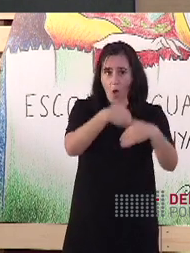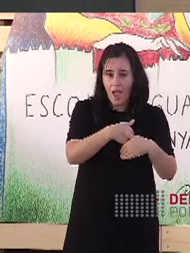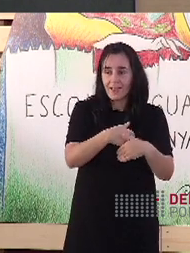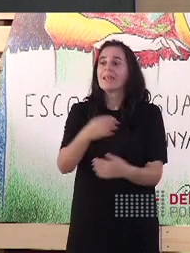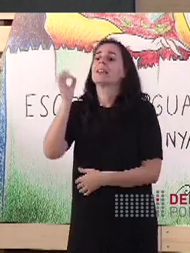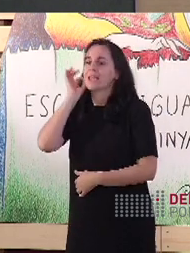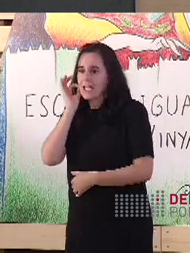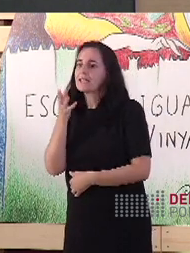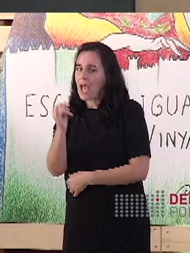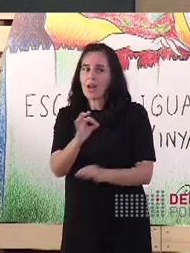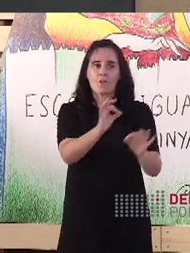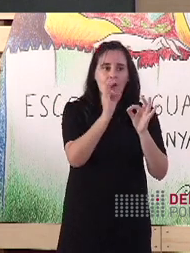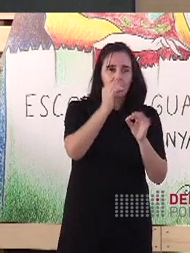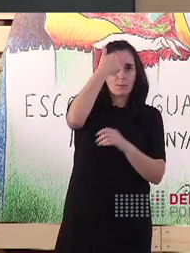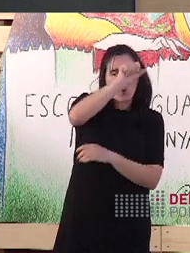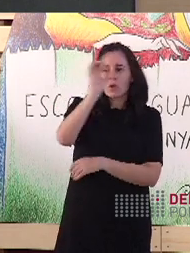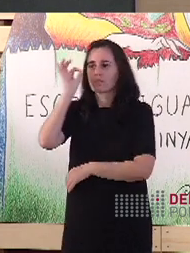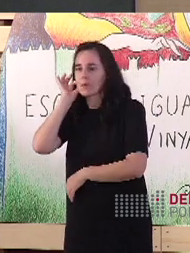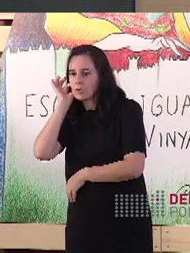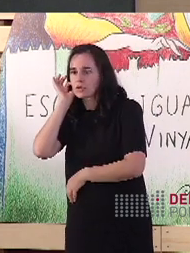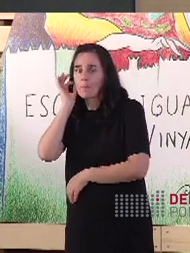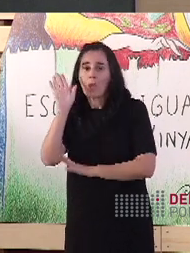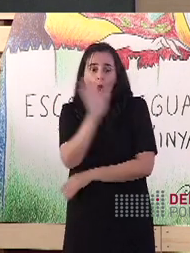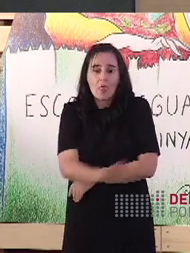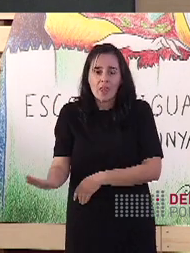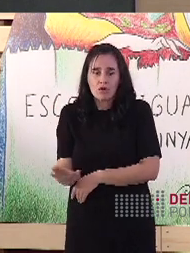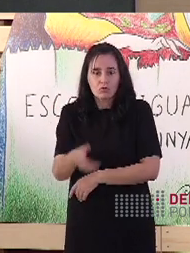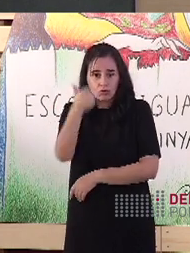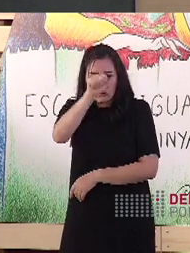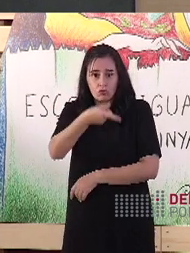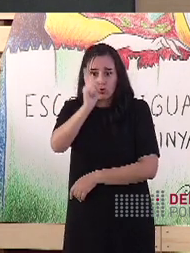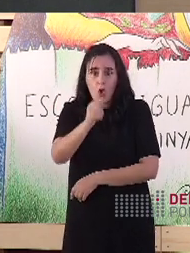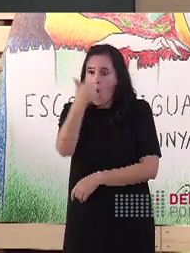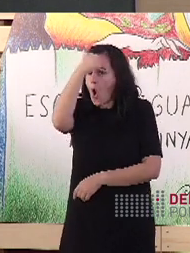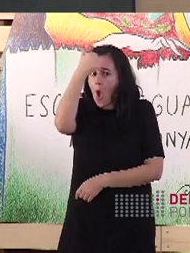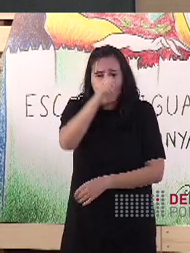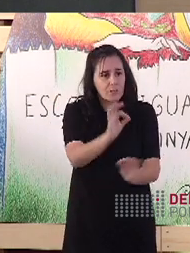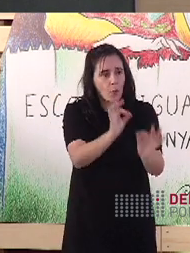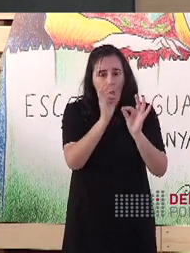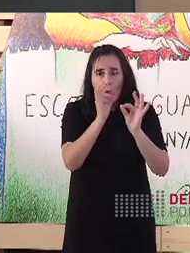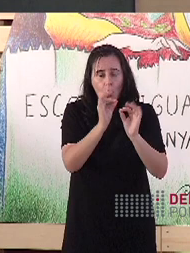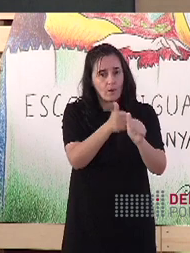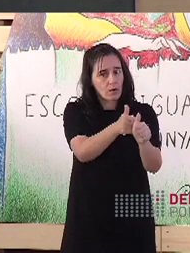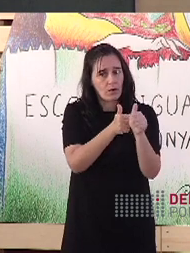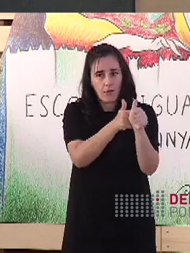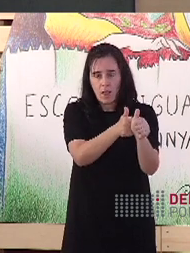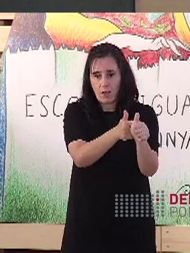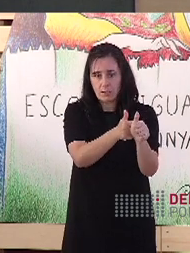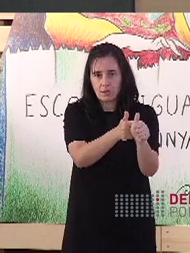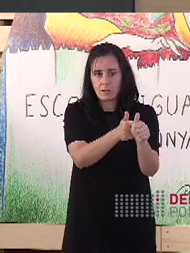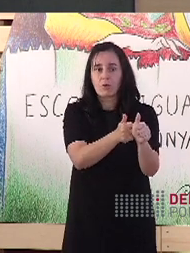referentes masculinos y femeninos, los niños solo de hombres. Por dos cosas. Uno, porque el modelo de masculinidad